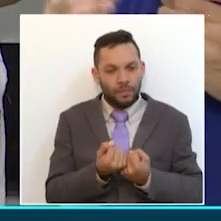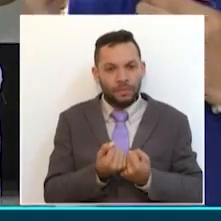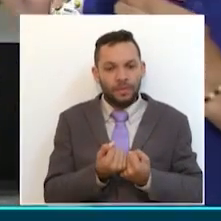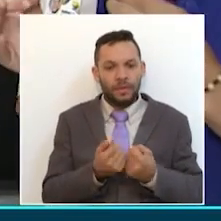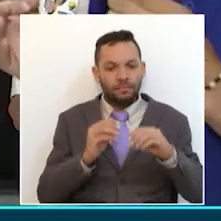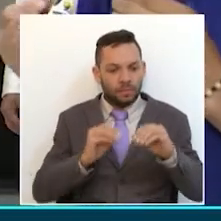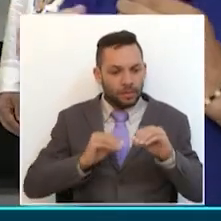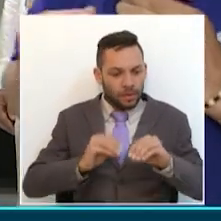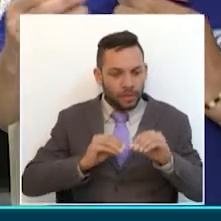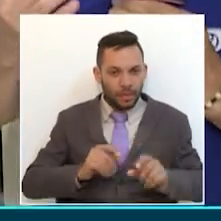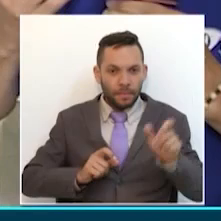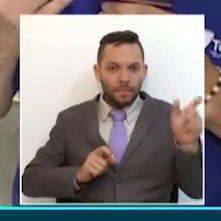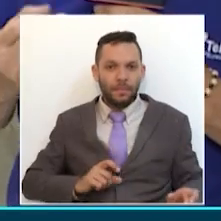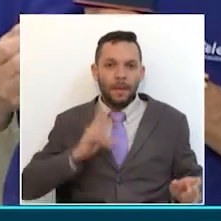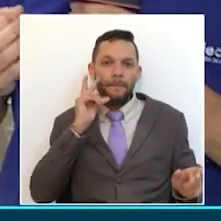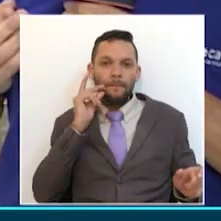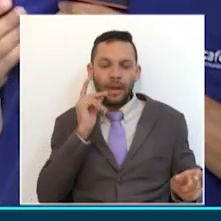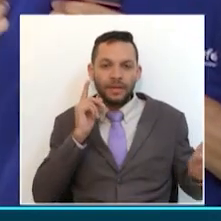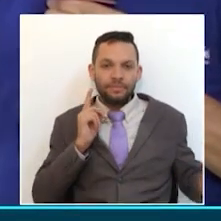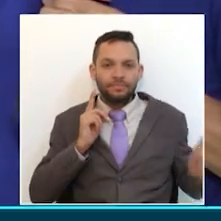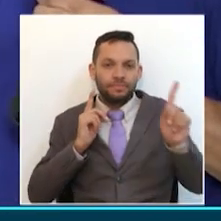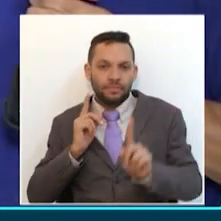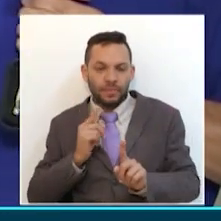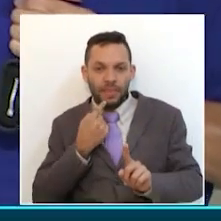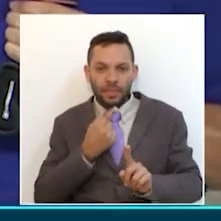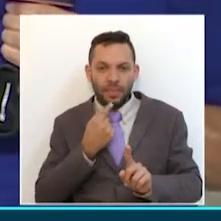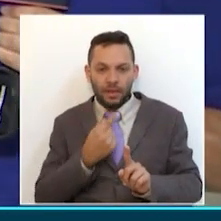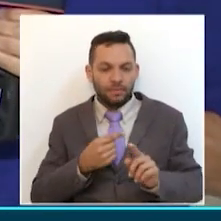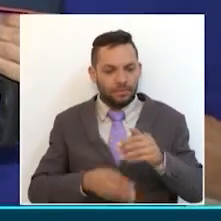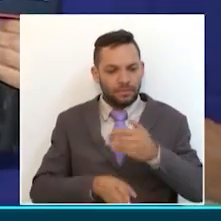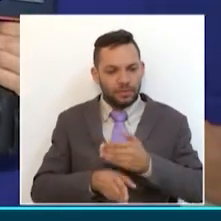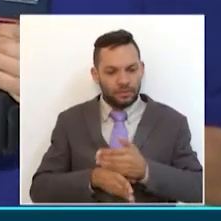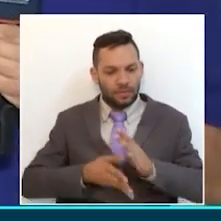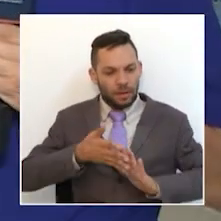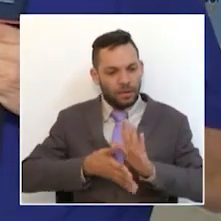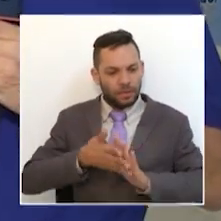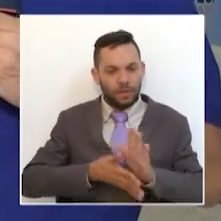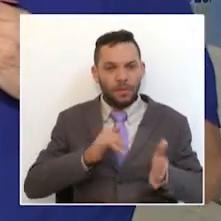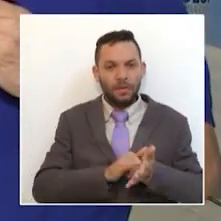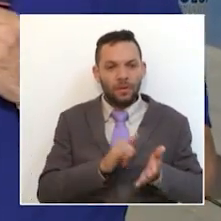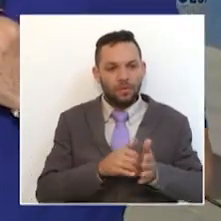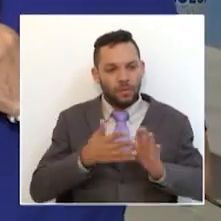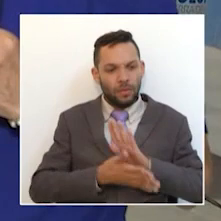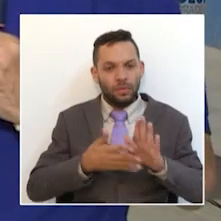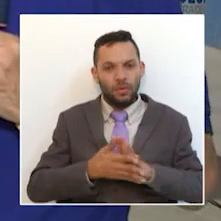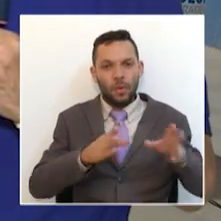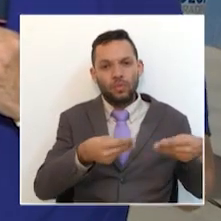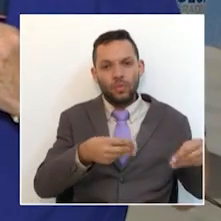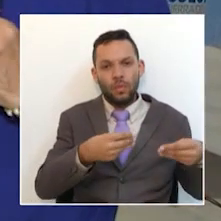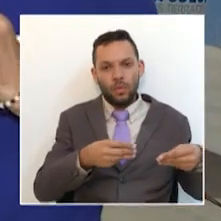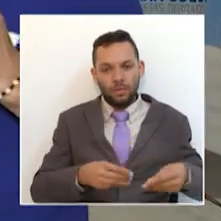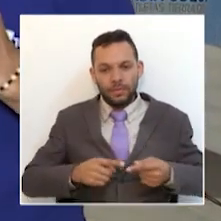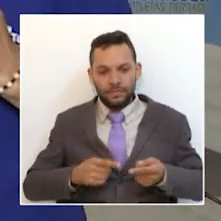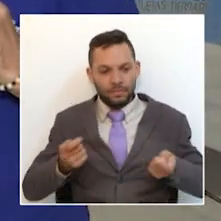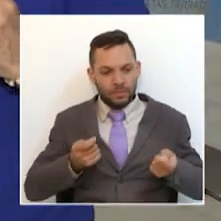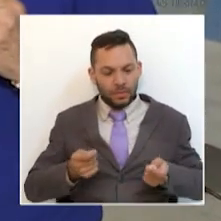Deportivo Pereira le salió al paso a las declaraciones que hacen, que están manifestando el técnico de Cortuluá, el señor Martán, el